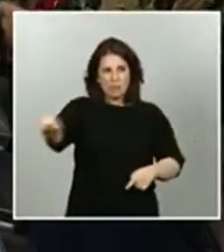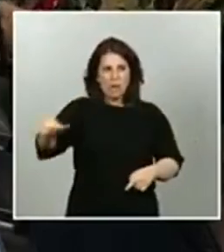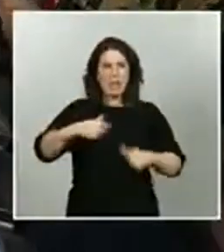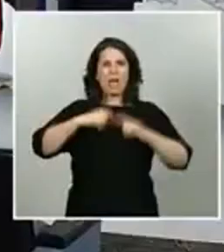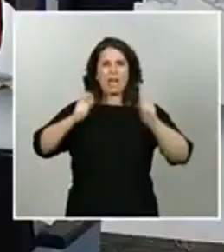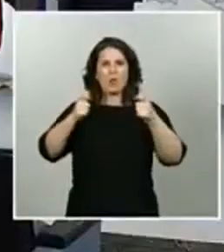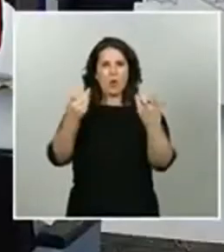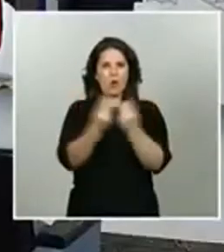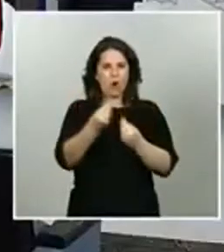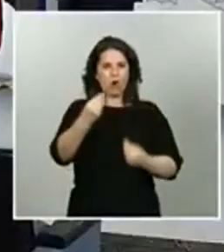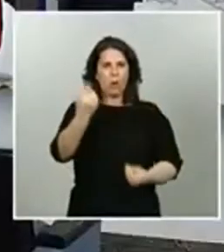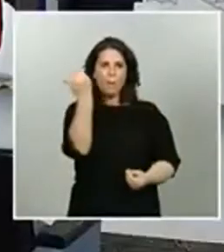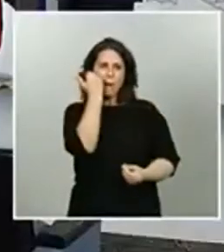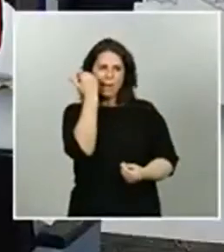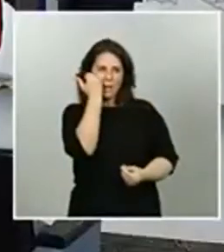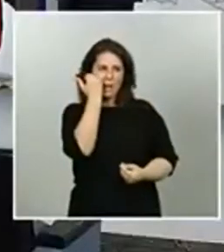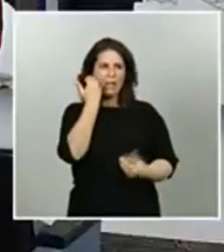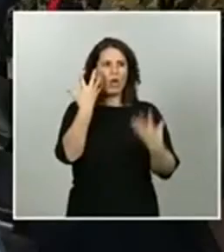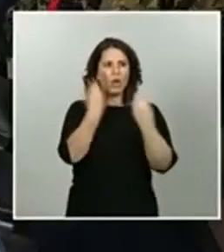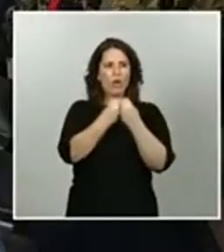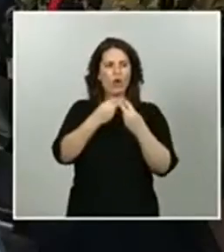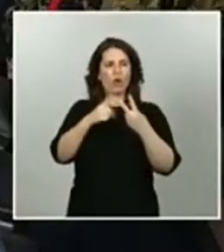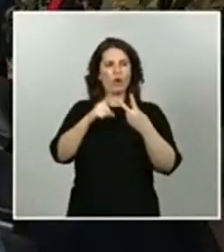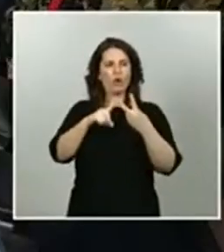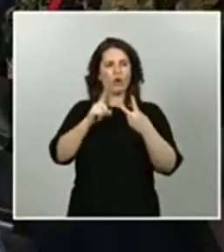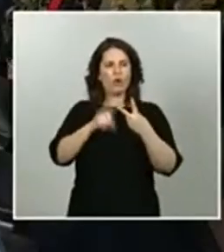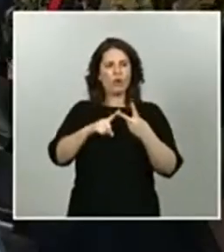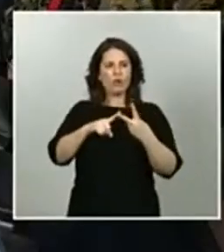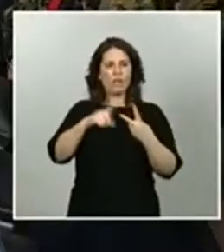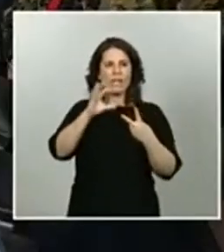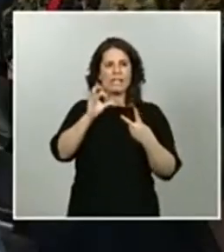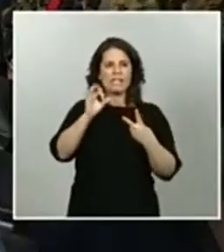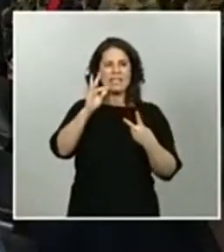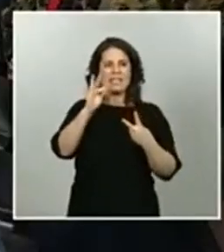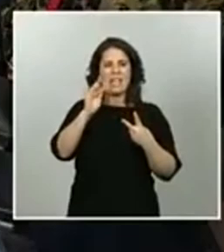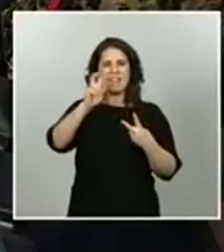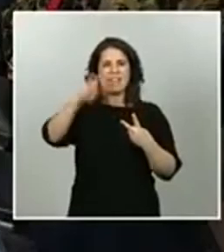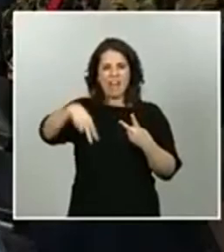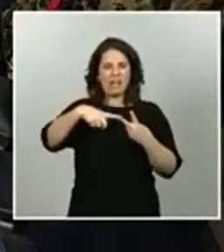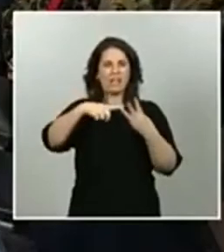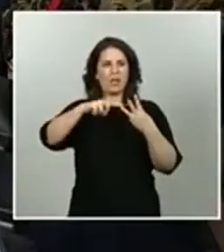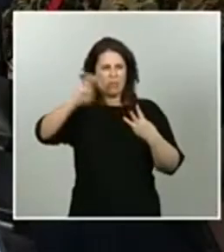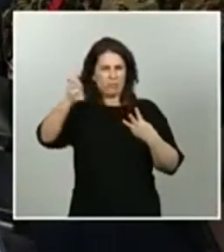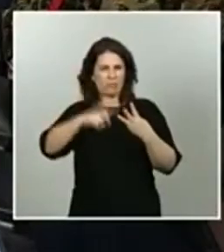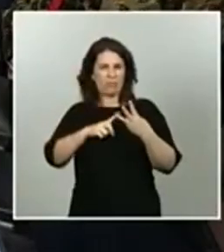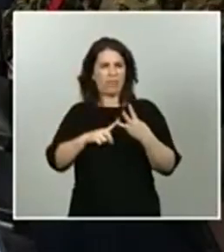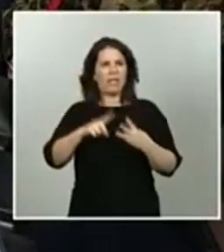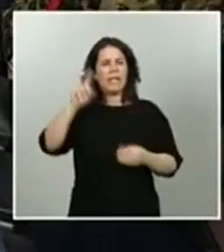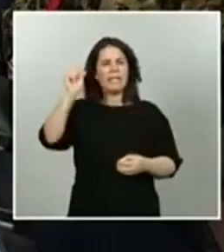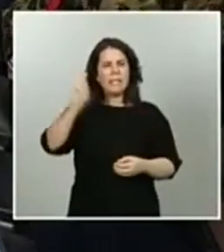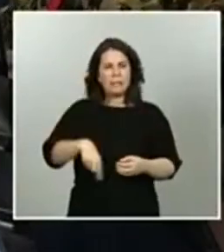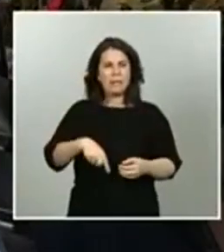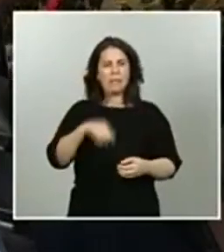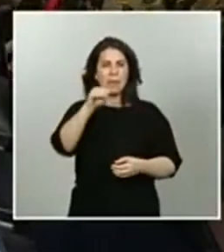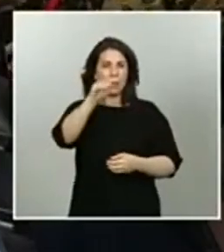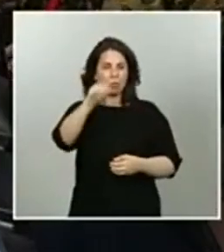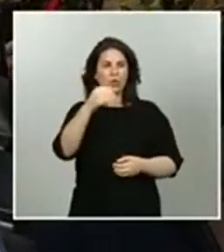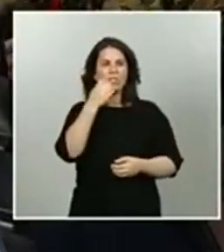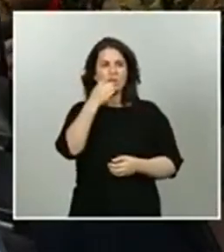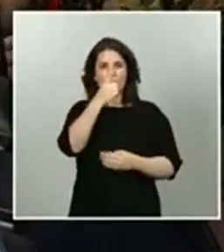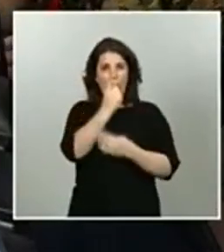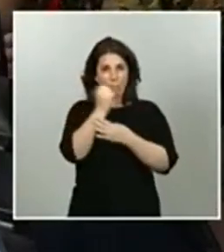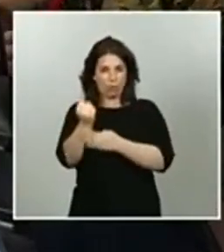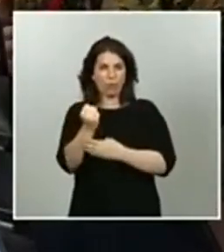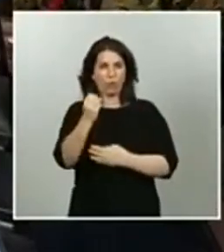Mark Rutte y con Stefan Löfven. Y al señor Conte también me gustaría preguntarle si da su apoyo a Nadia Calviño y con